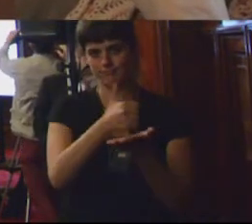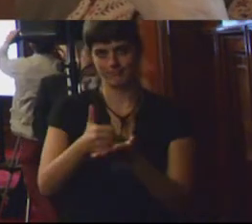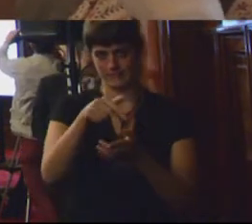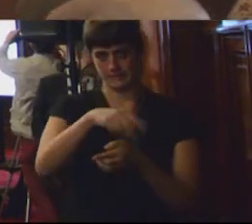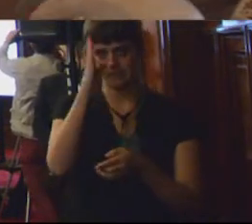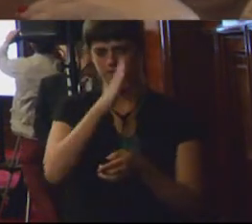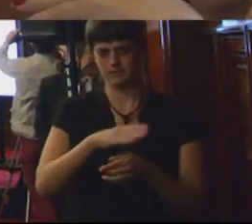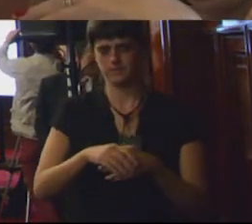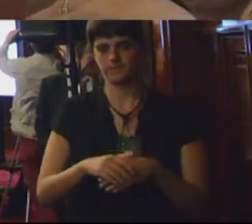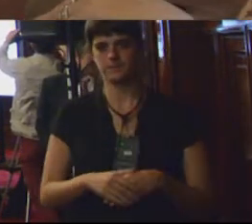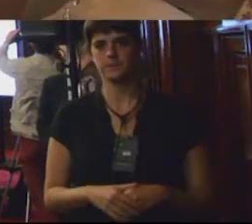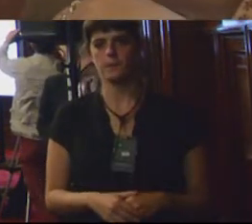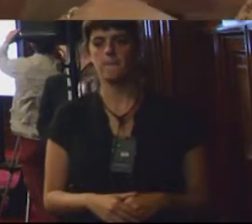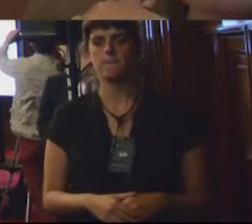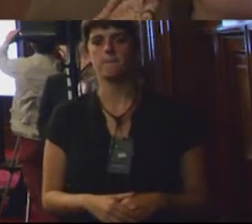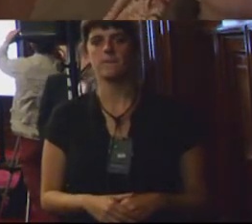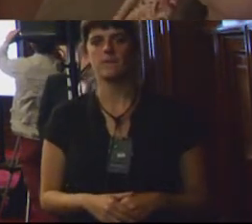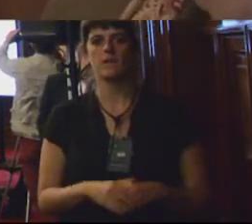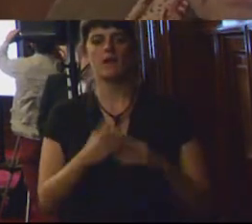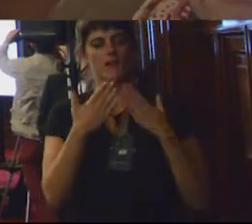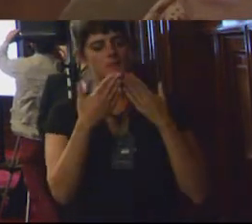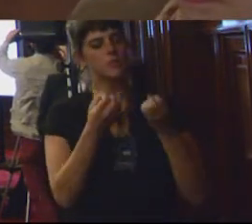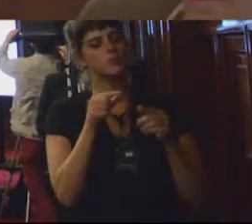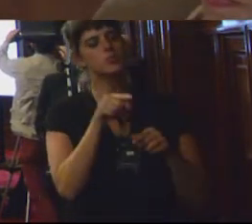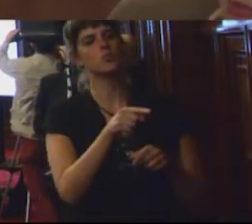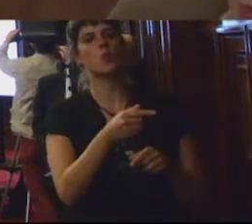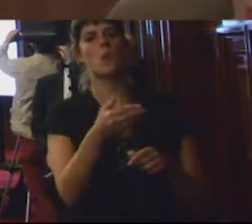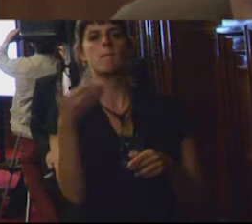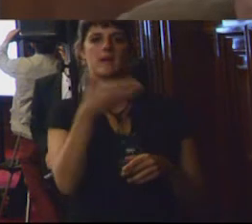por su participación en esta.